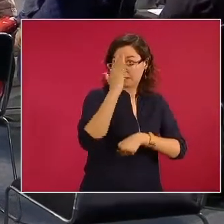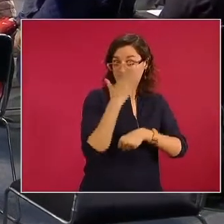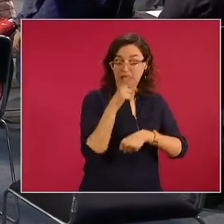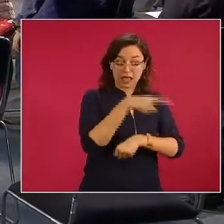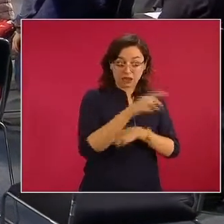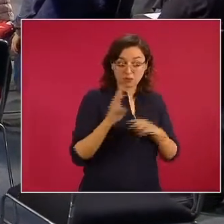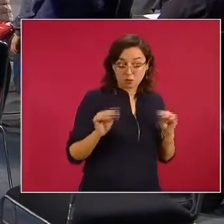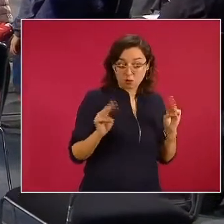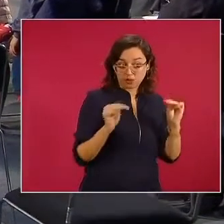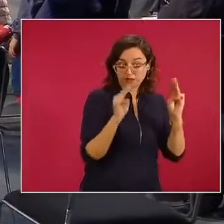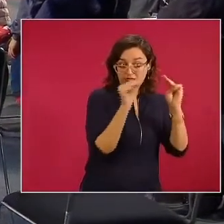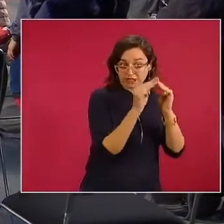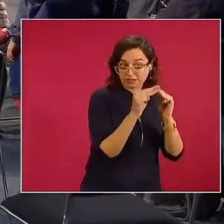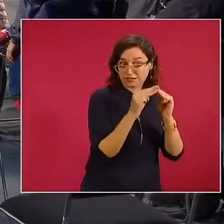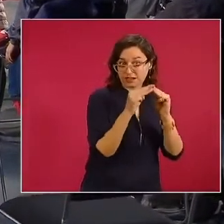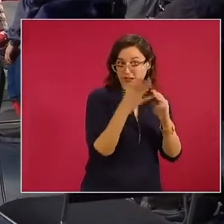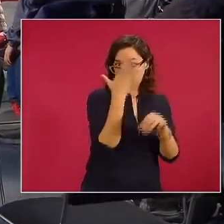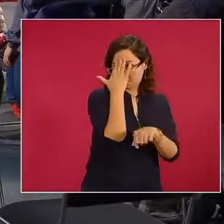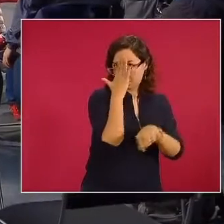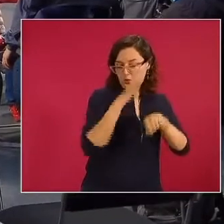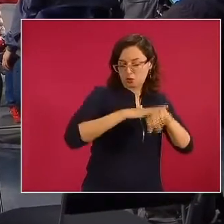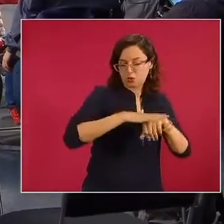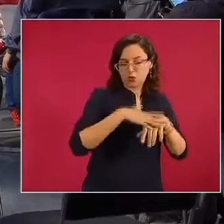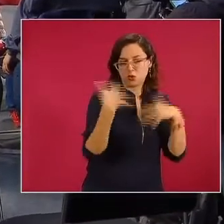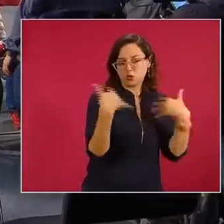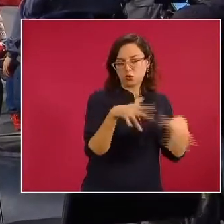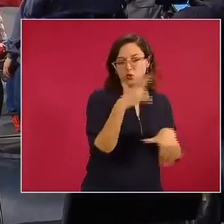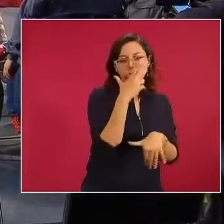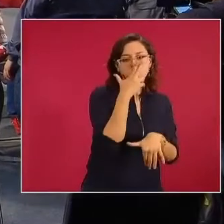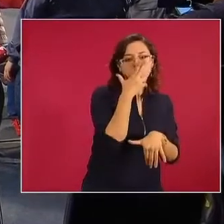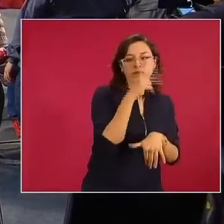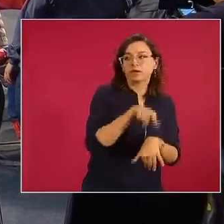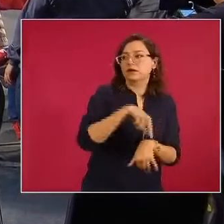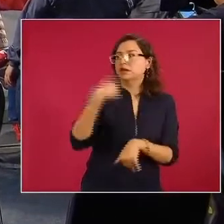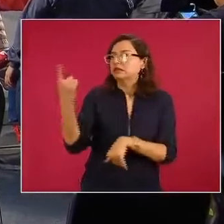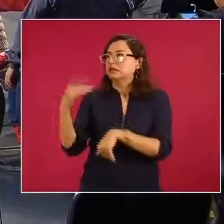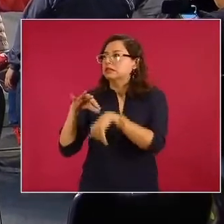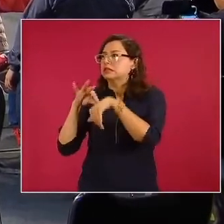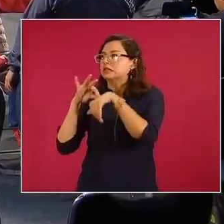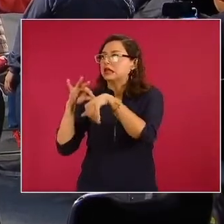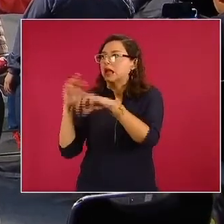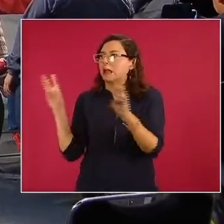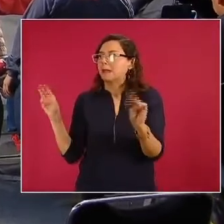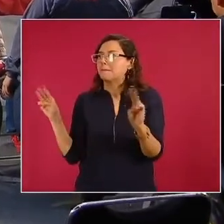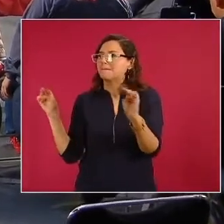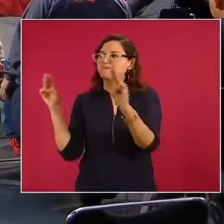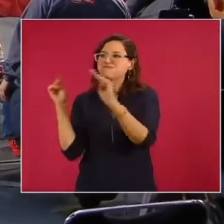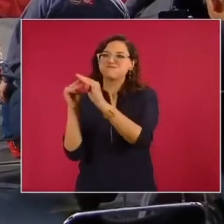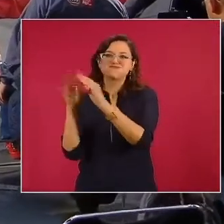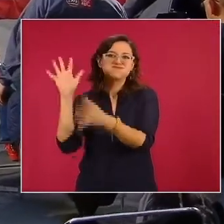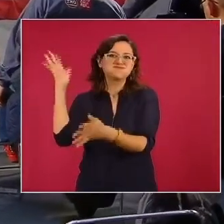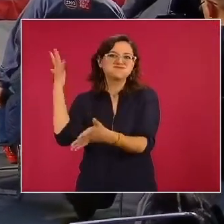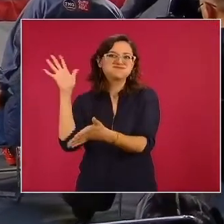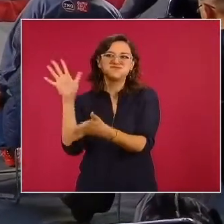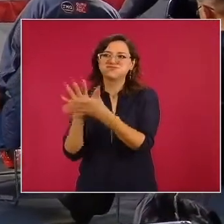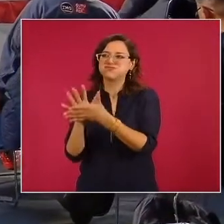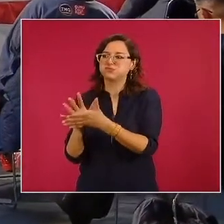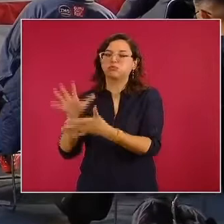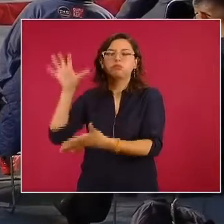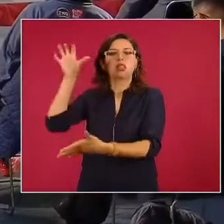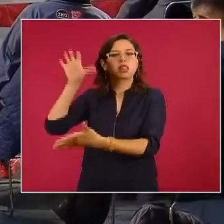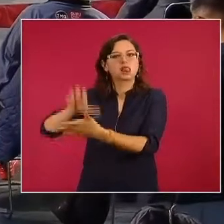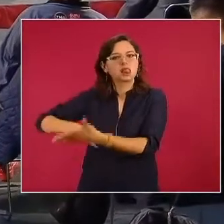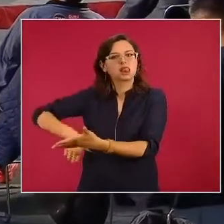Los destruyeron una mina, una minera.